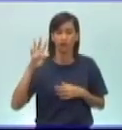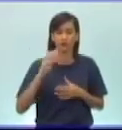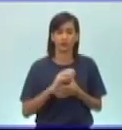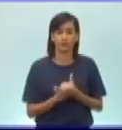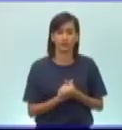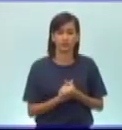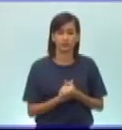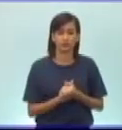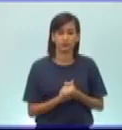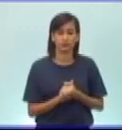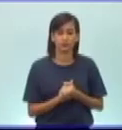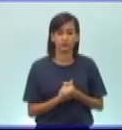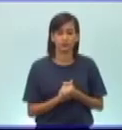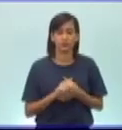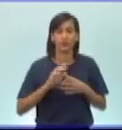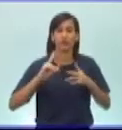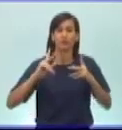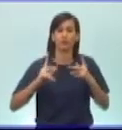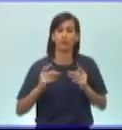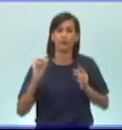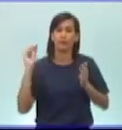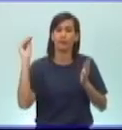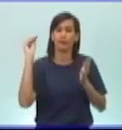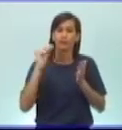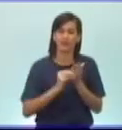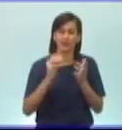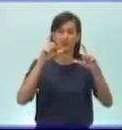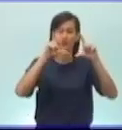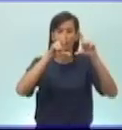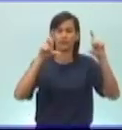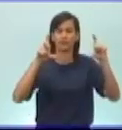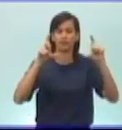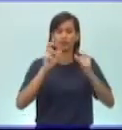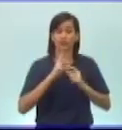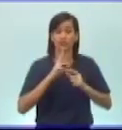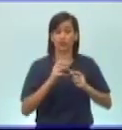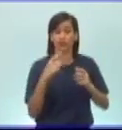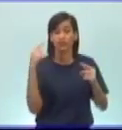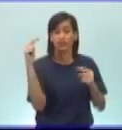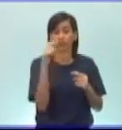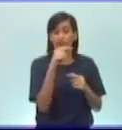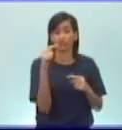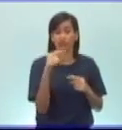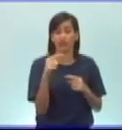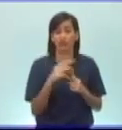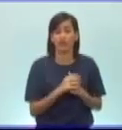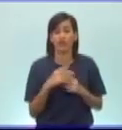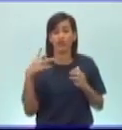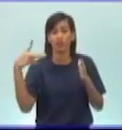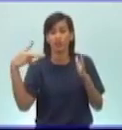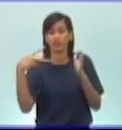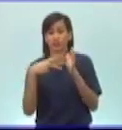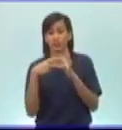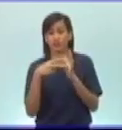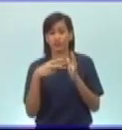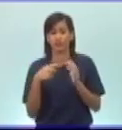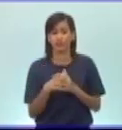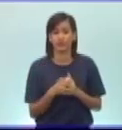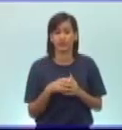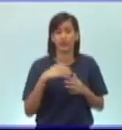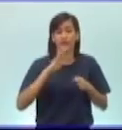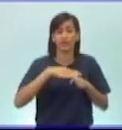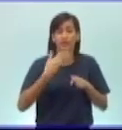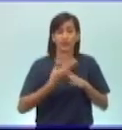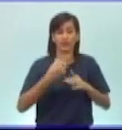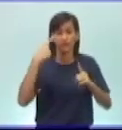seguir, volvemos a colocar acá qué resultado tuvimos en la sustracción. Y entonces venimos y hacemos la